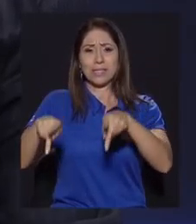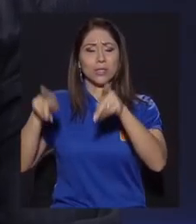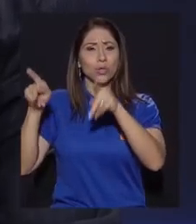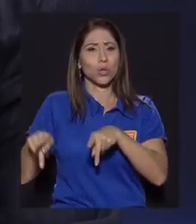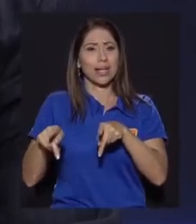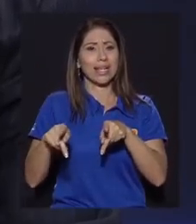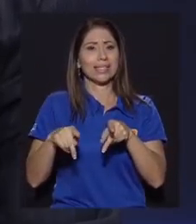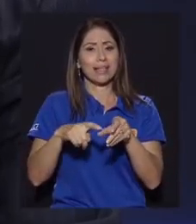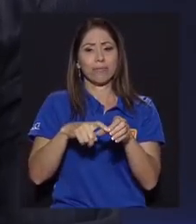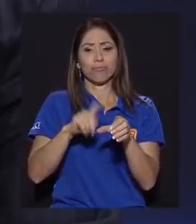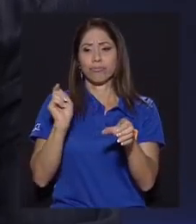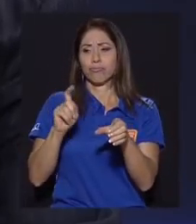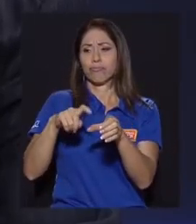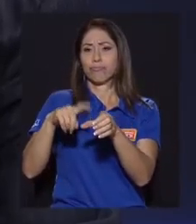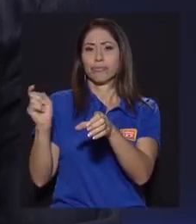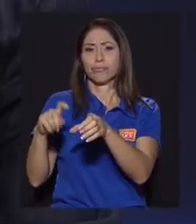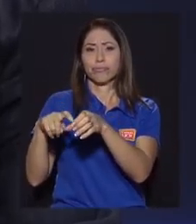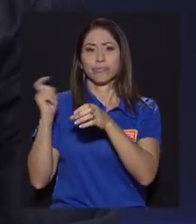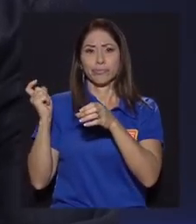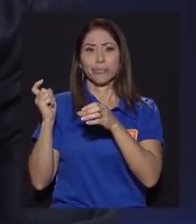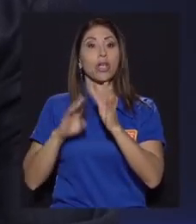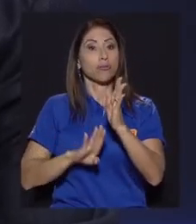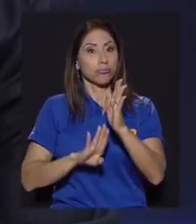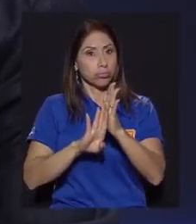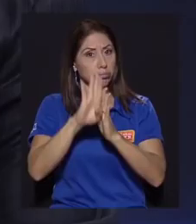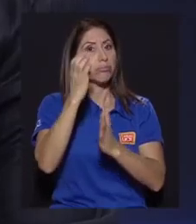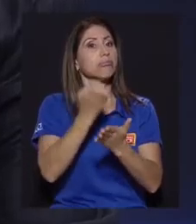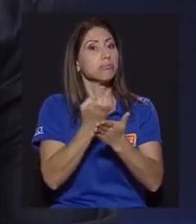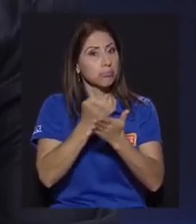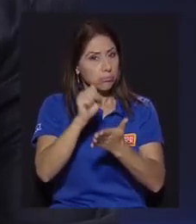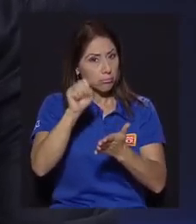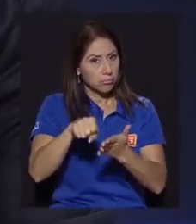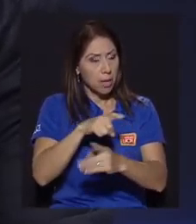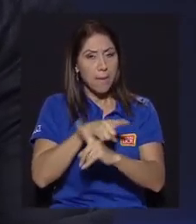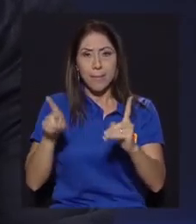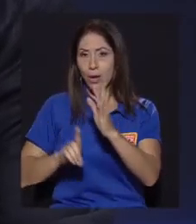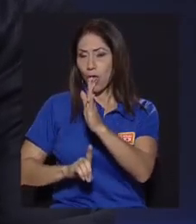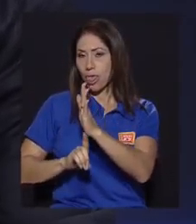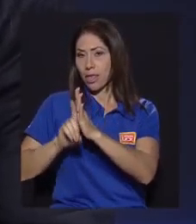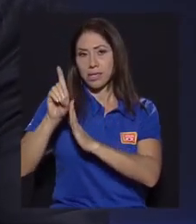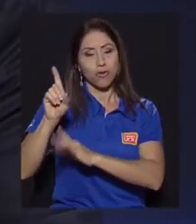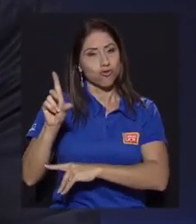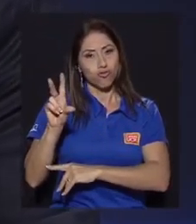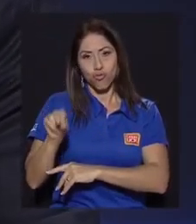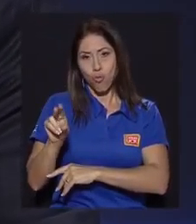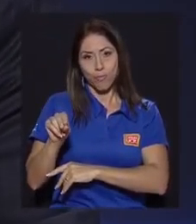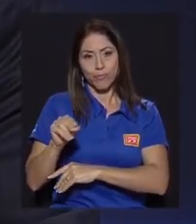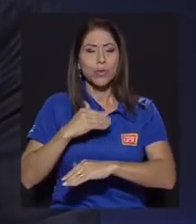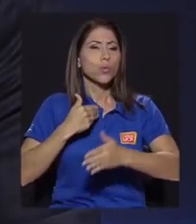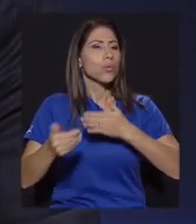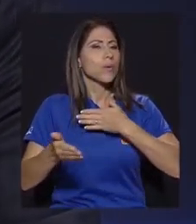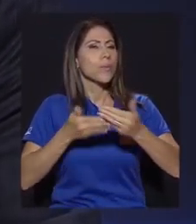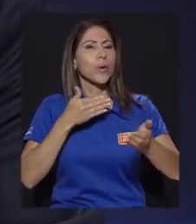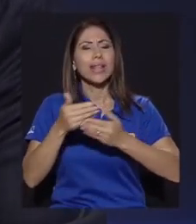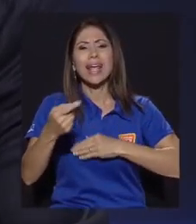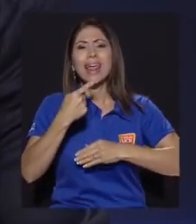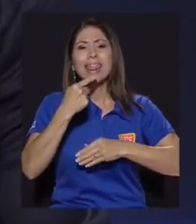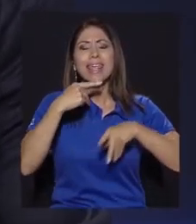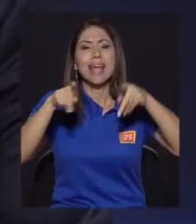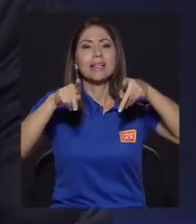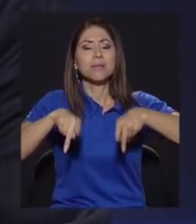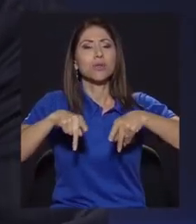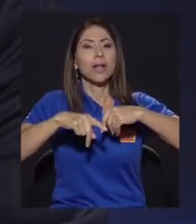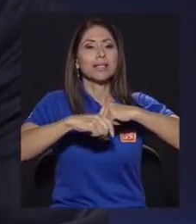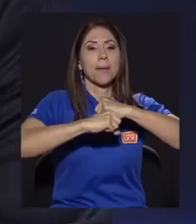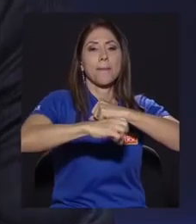ha habido crecimiento económico pero no hay desarrollo no importa lo que digan los propagandistas de uno